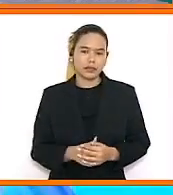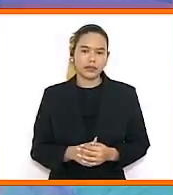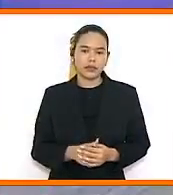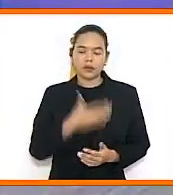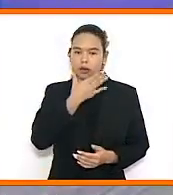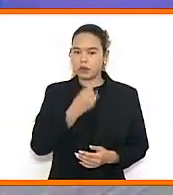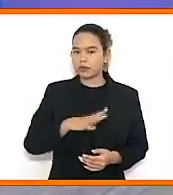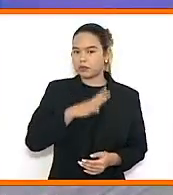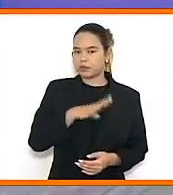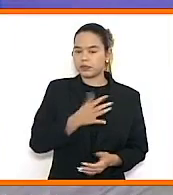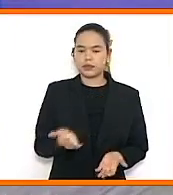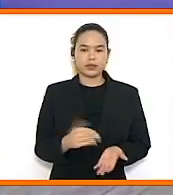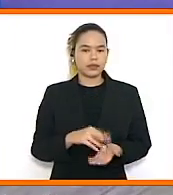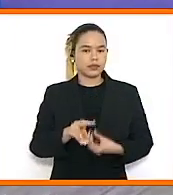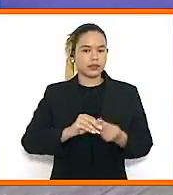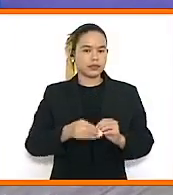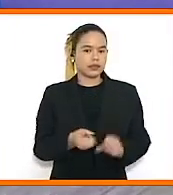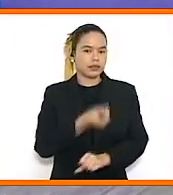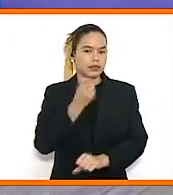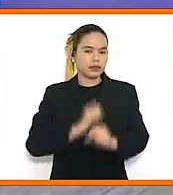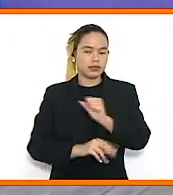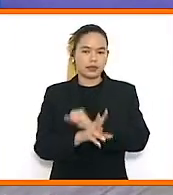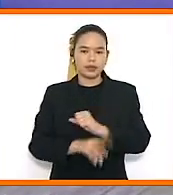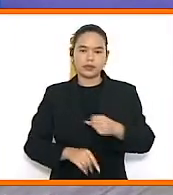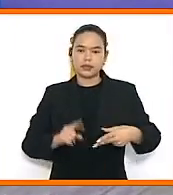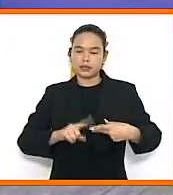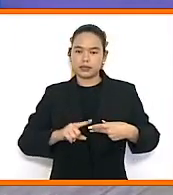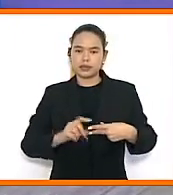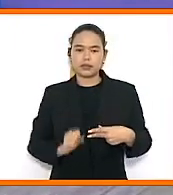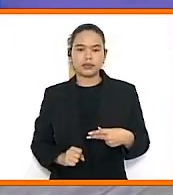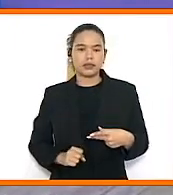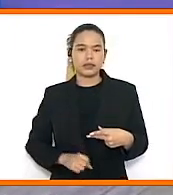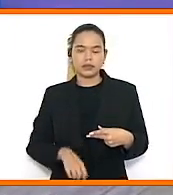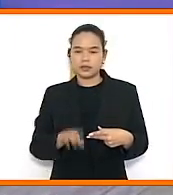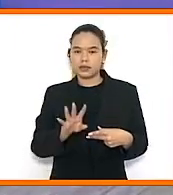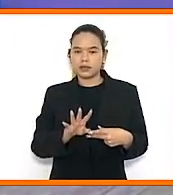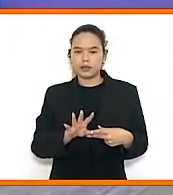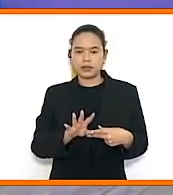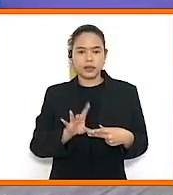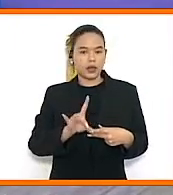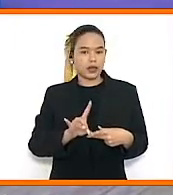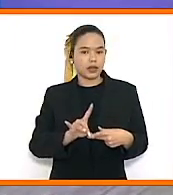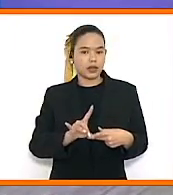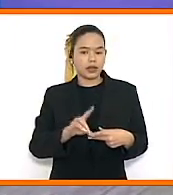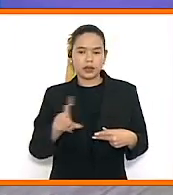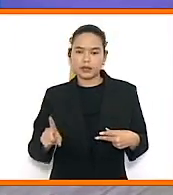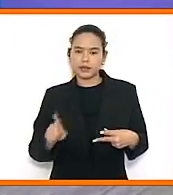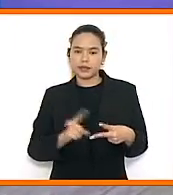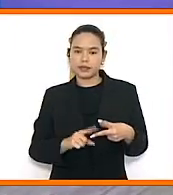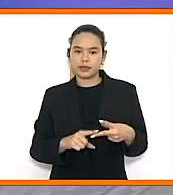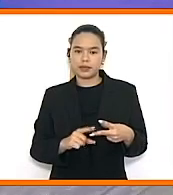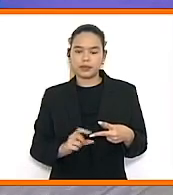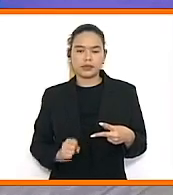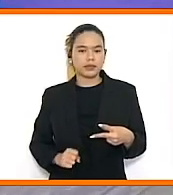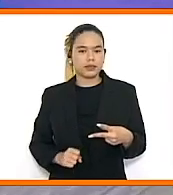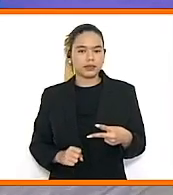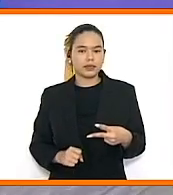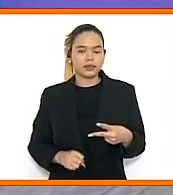Catrín. Con gusto repito, tus dos números favorecidos para premiados son posición 1, 81, posición